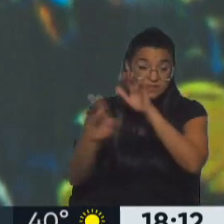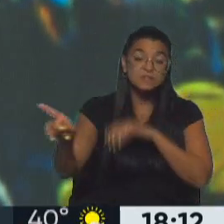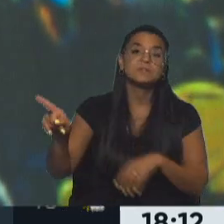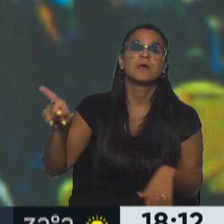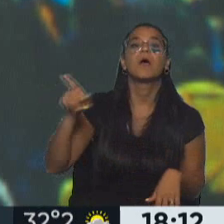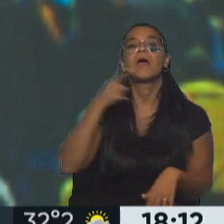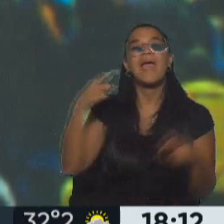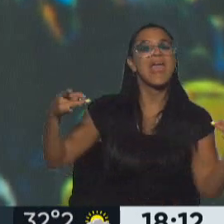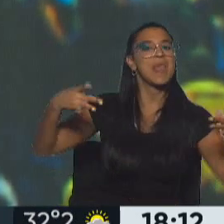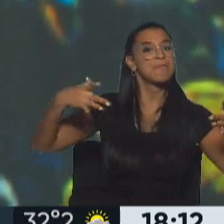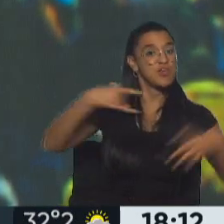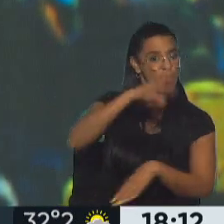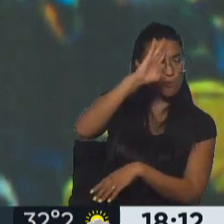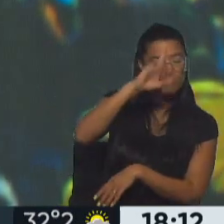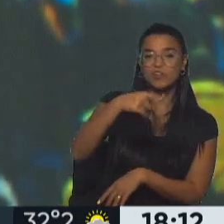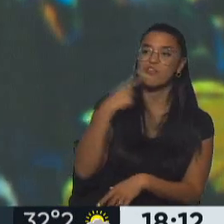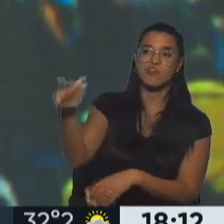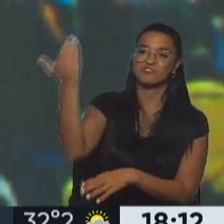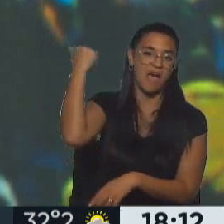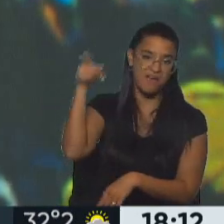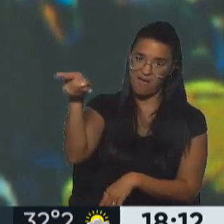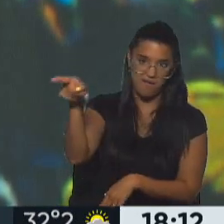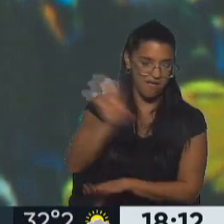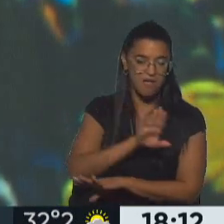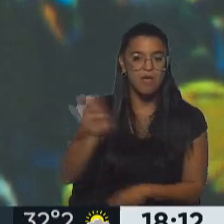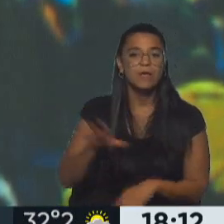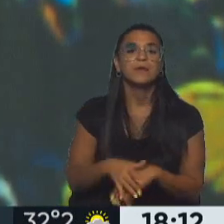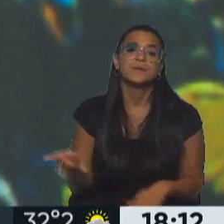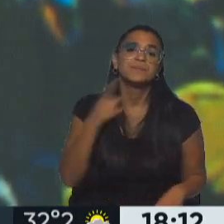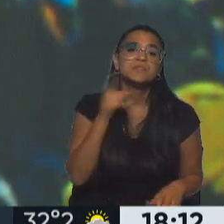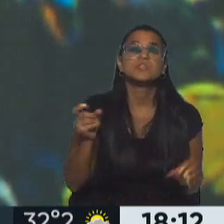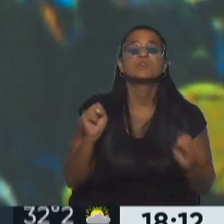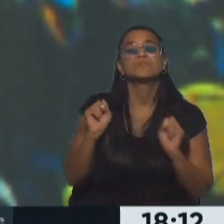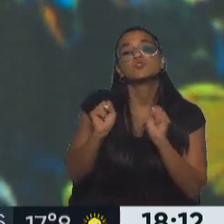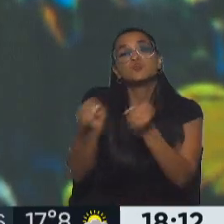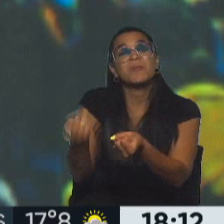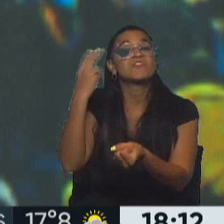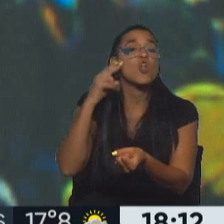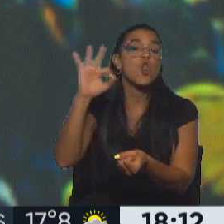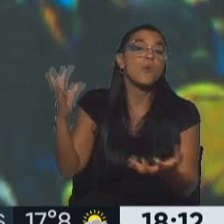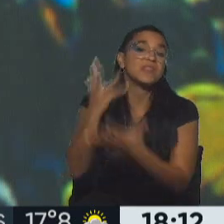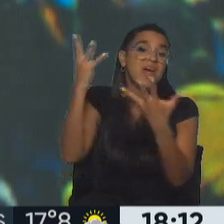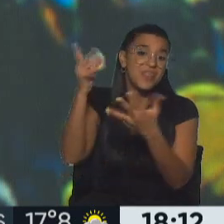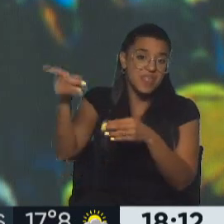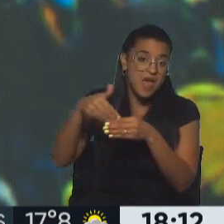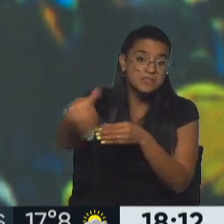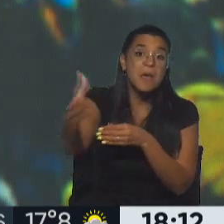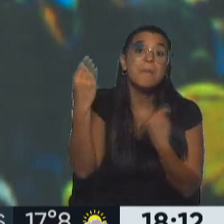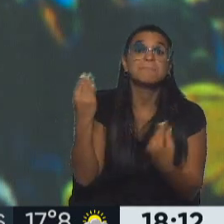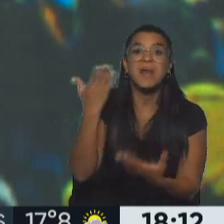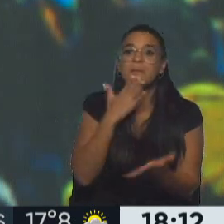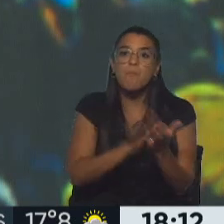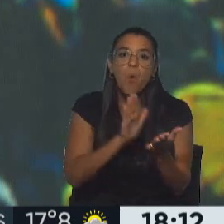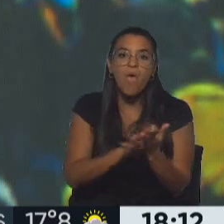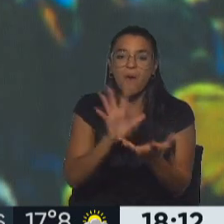de bolsonaro que bueno lo que sostiene es que es una suspensión de 90 días que lo hace sobre todo para que no